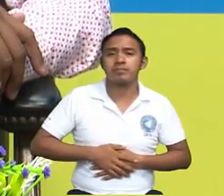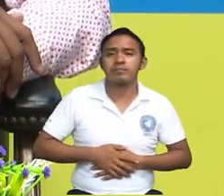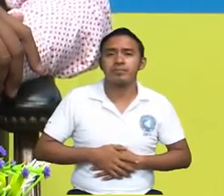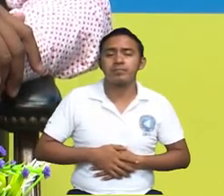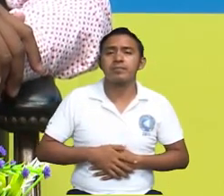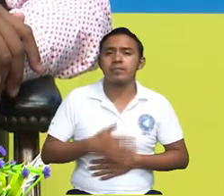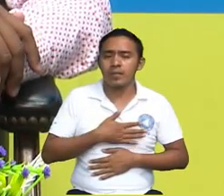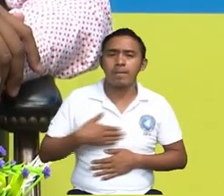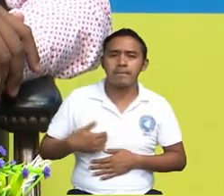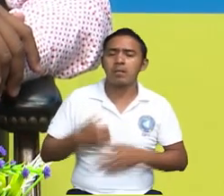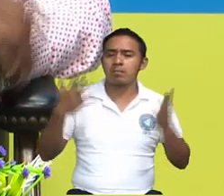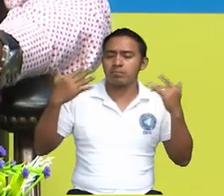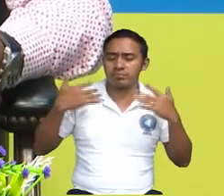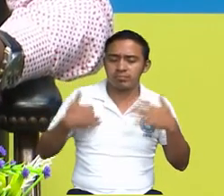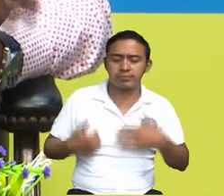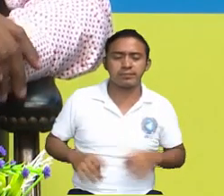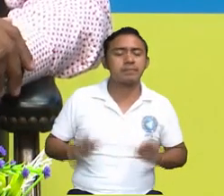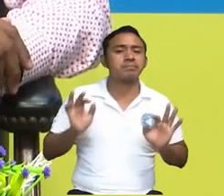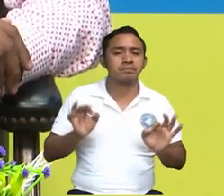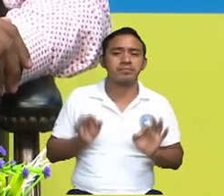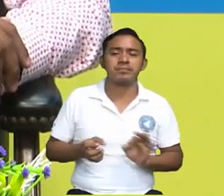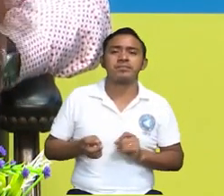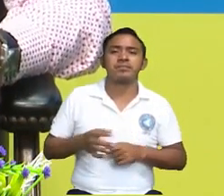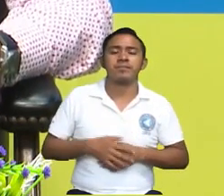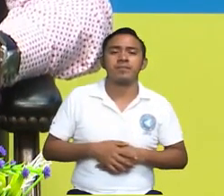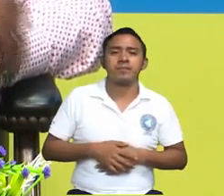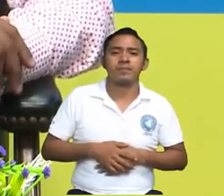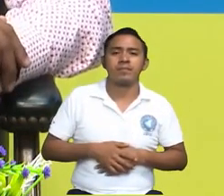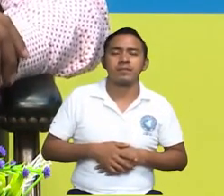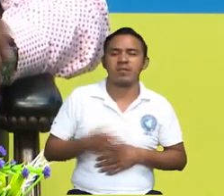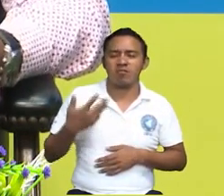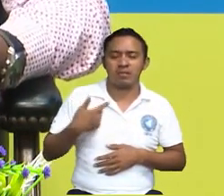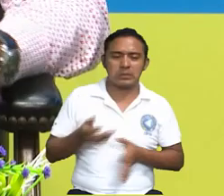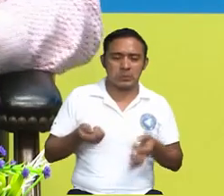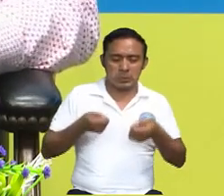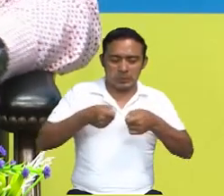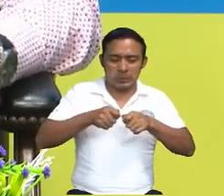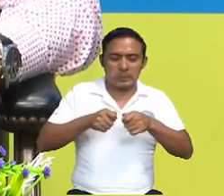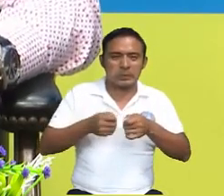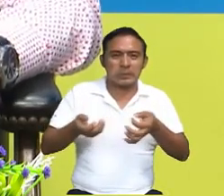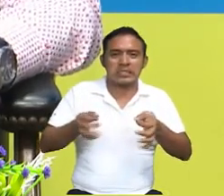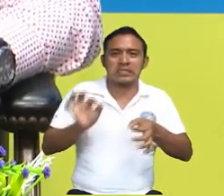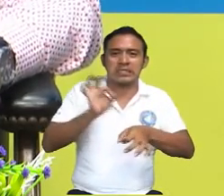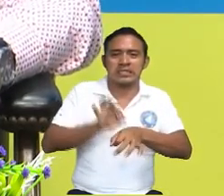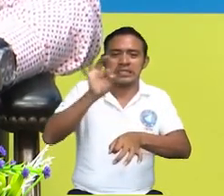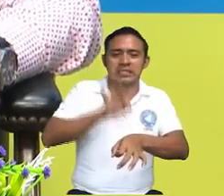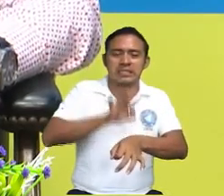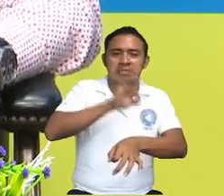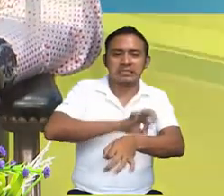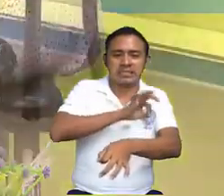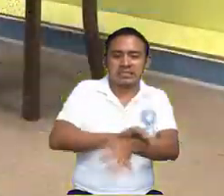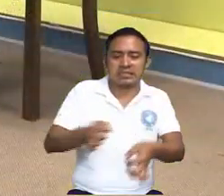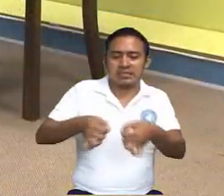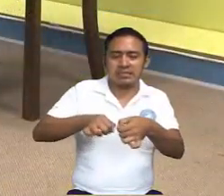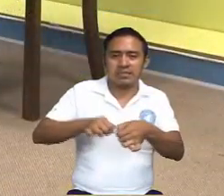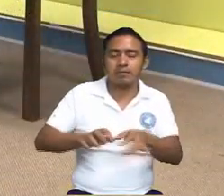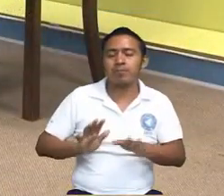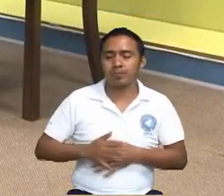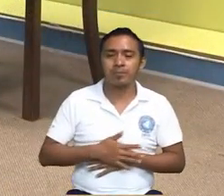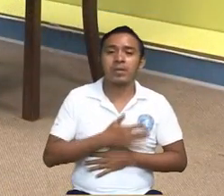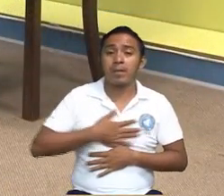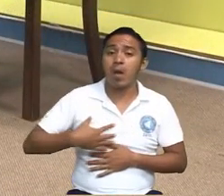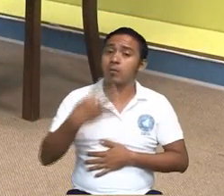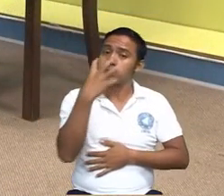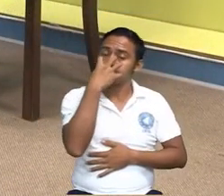Si lo bañó el día previo, mejor. Lo lleva hacia adicto, es mejor, ¿verdad? Ah, sí, porque no lo va a llevar todo pulgoso. Que lo lleve con su bozal, si tiene máscara, mejor, más